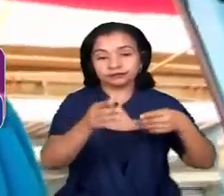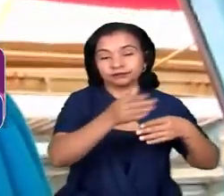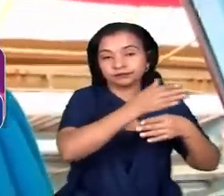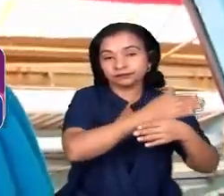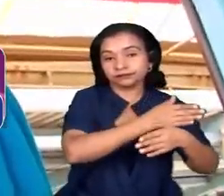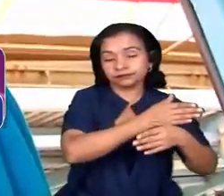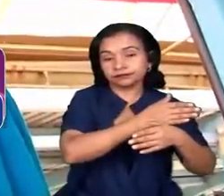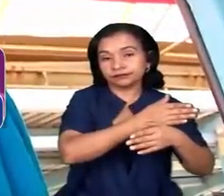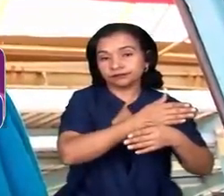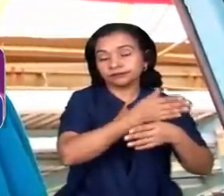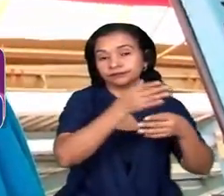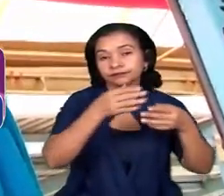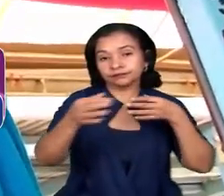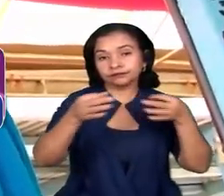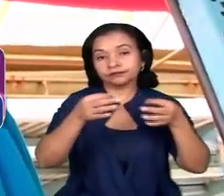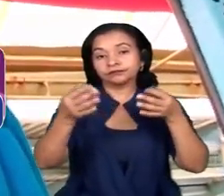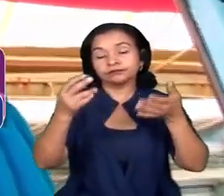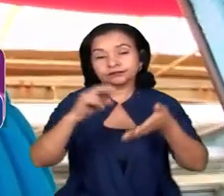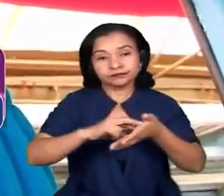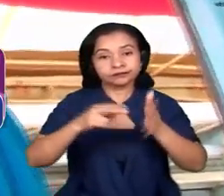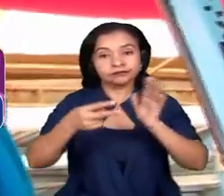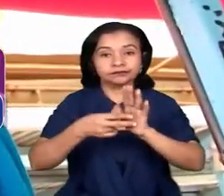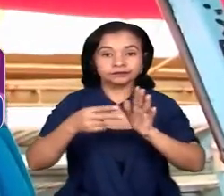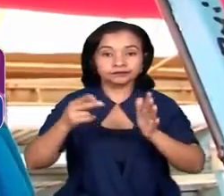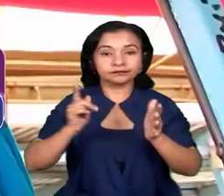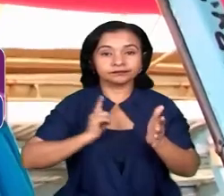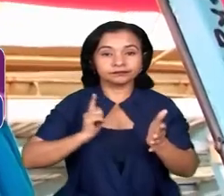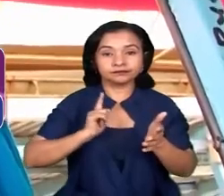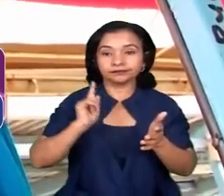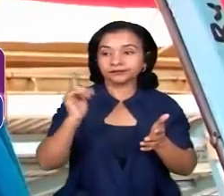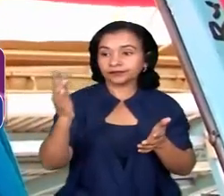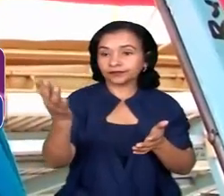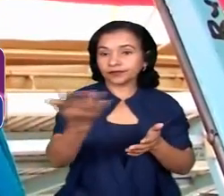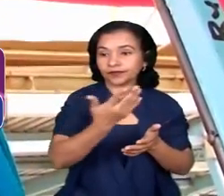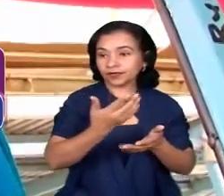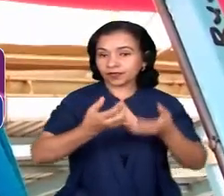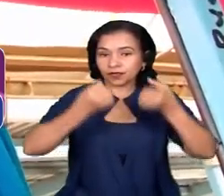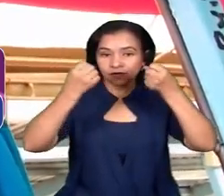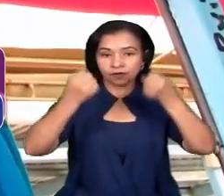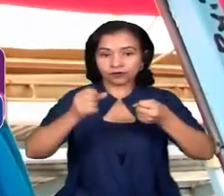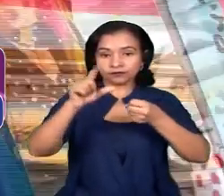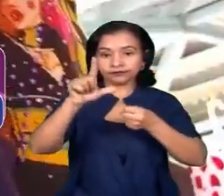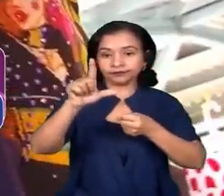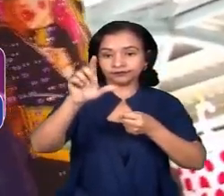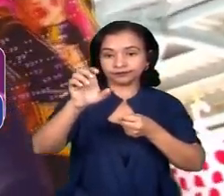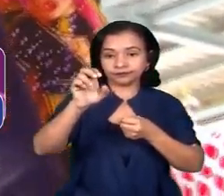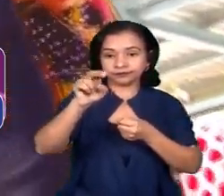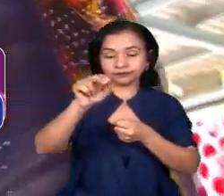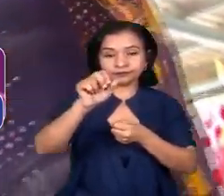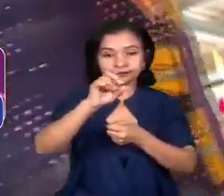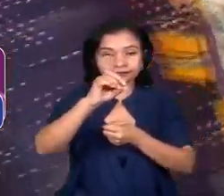vos me comentabas, y ese es el sentir que tenemos nosotros. Leonardo y toda